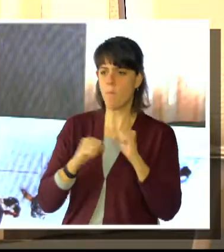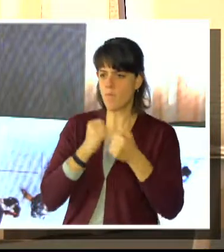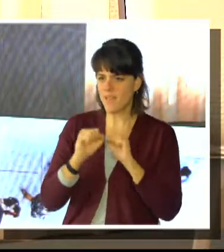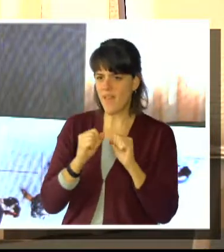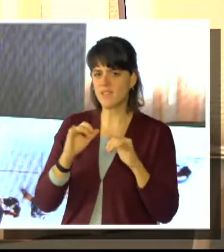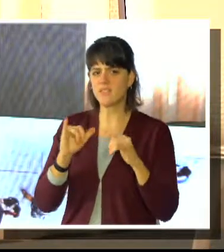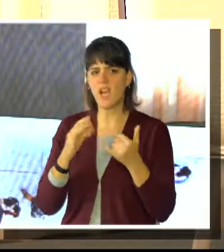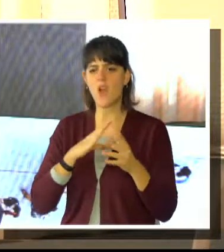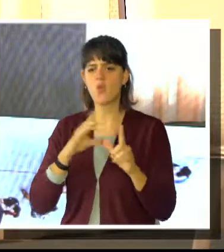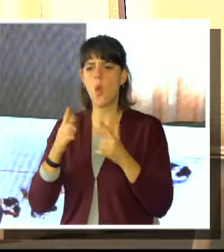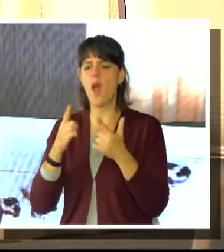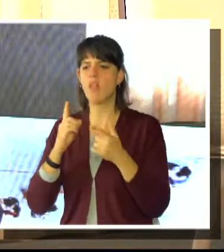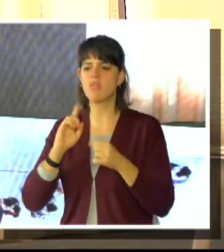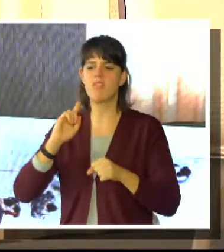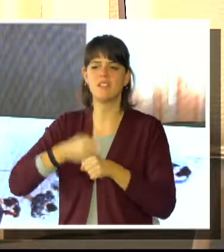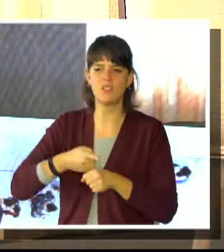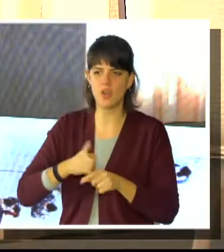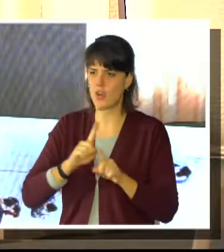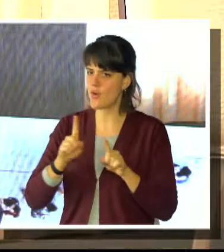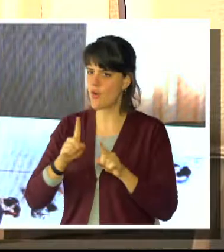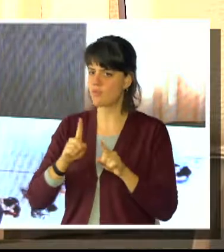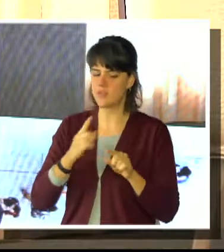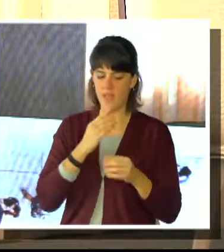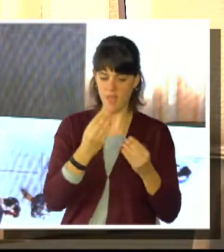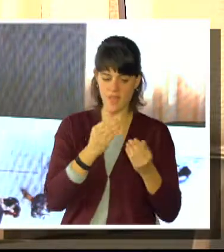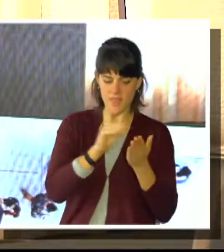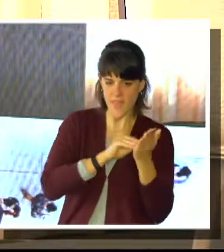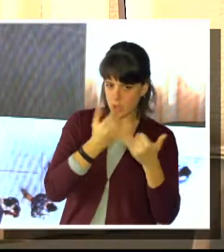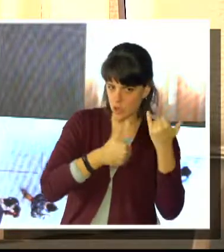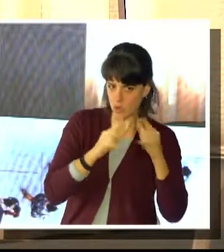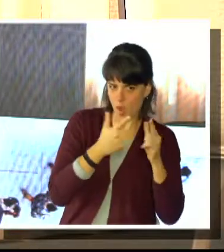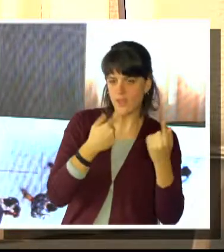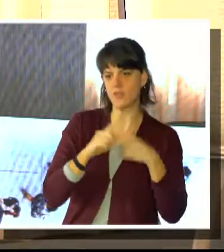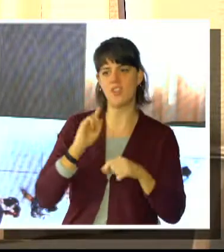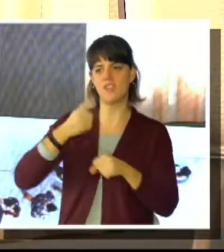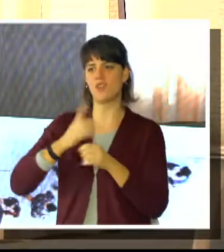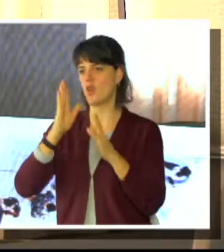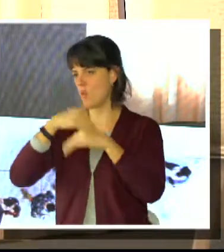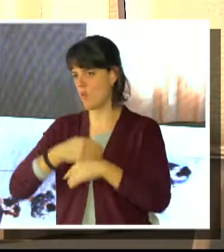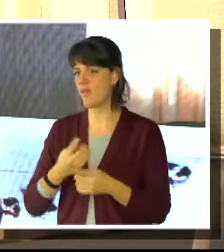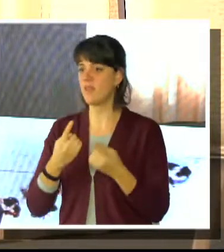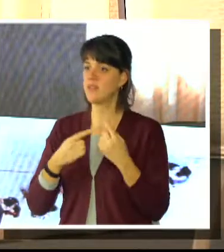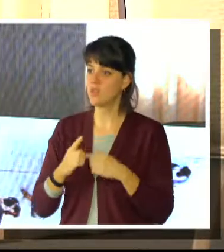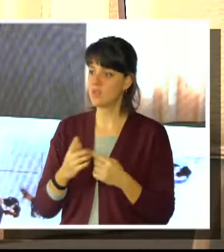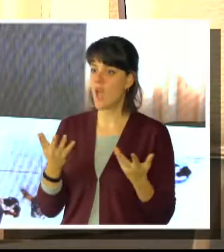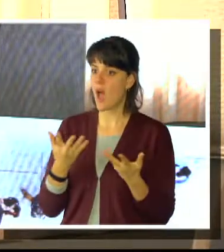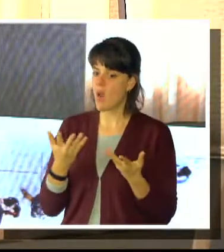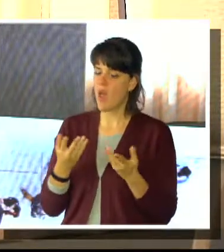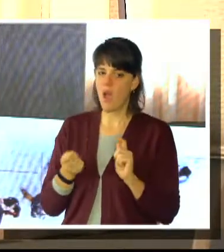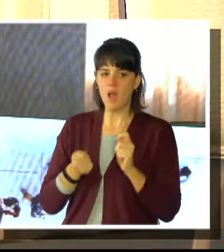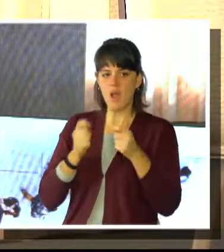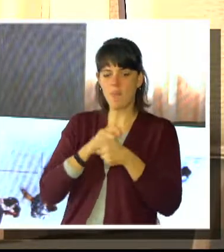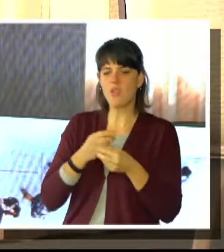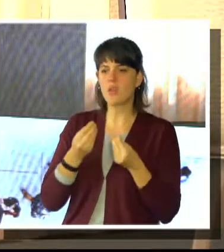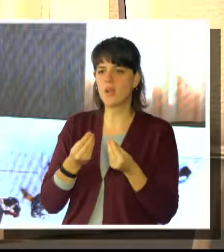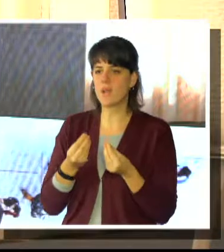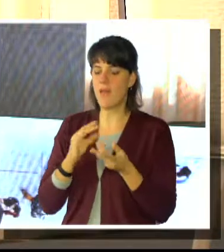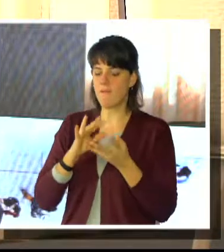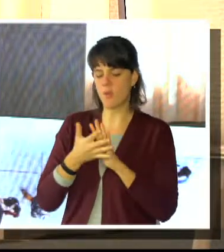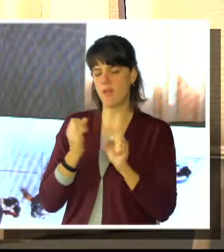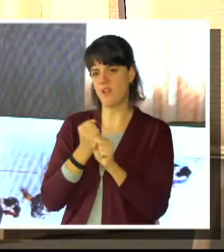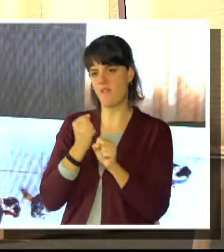Bueno, a los que nos gusta trabajar en datos, como nosotros que somos bastante apasionados de estos, estamos como en el momento justo y en el